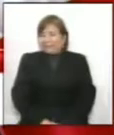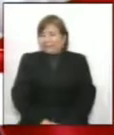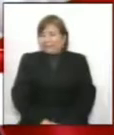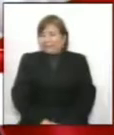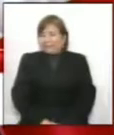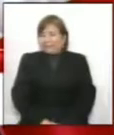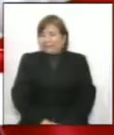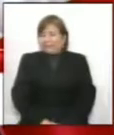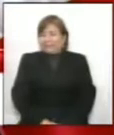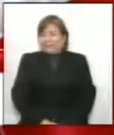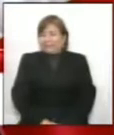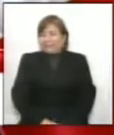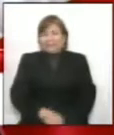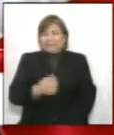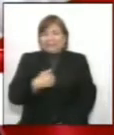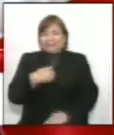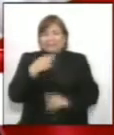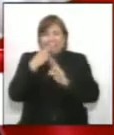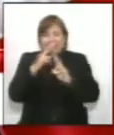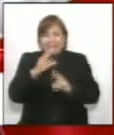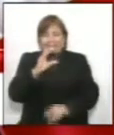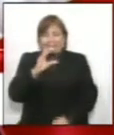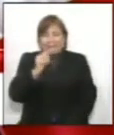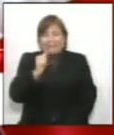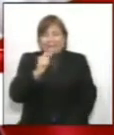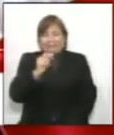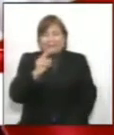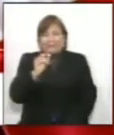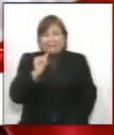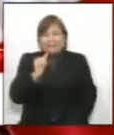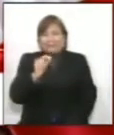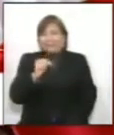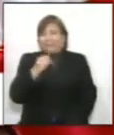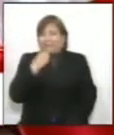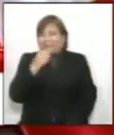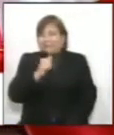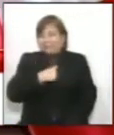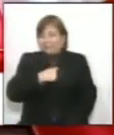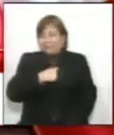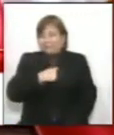Yo no podría responder a nombre de Cateriano, pero yo respondería a propio,